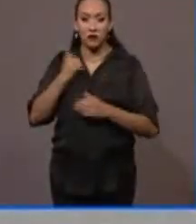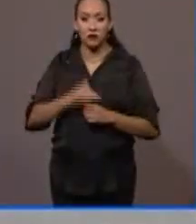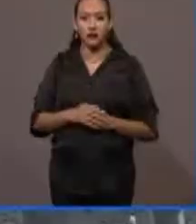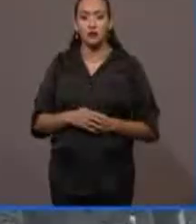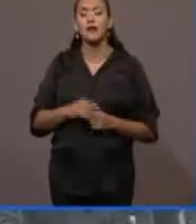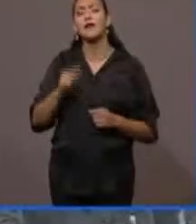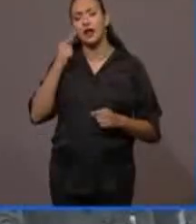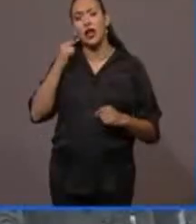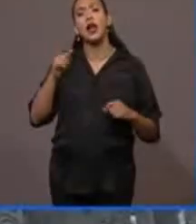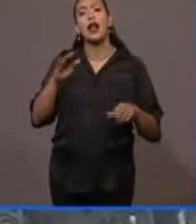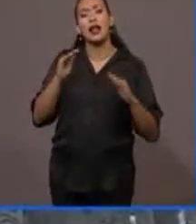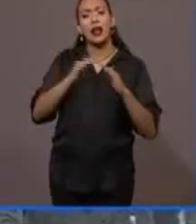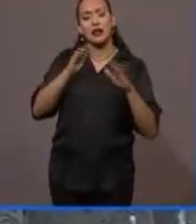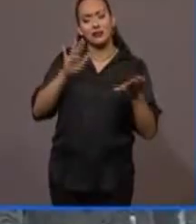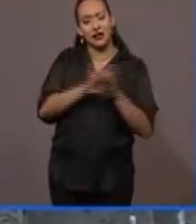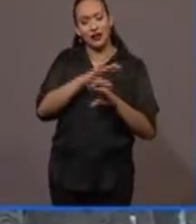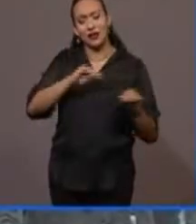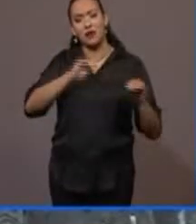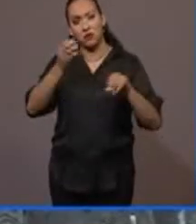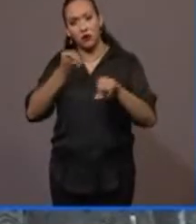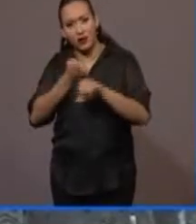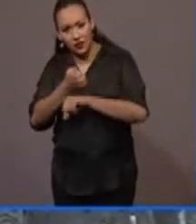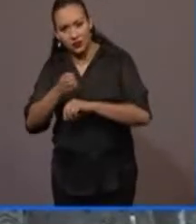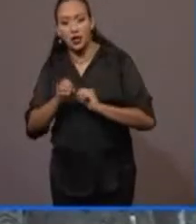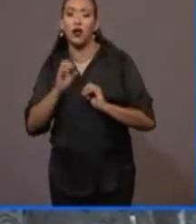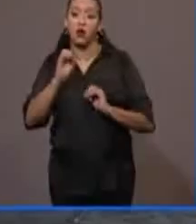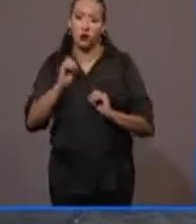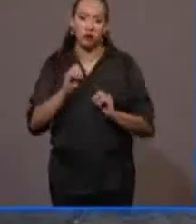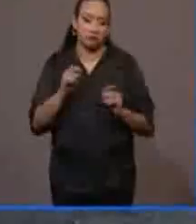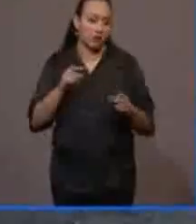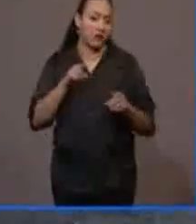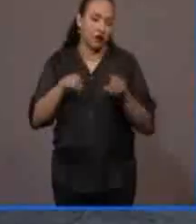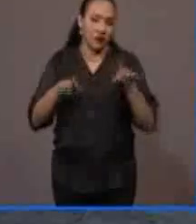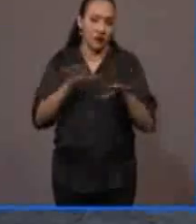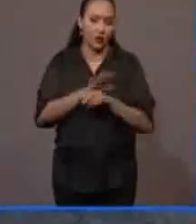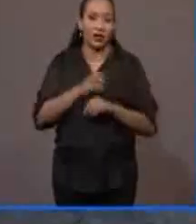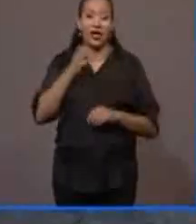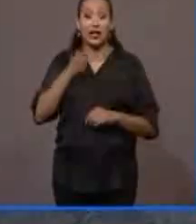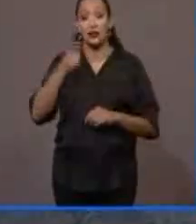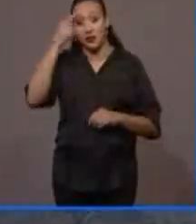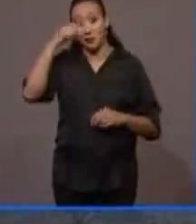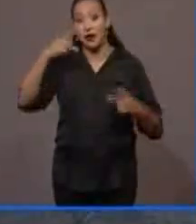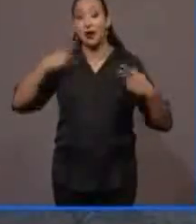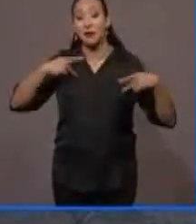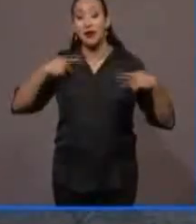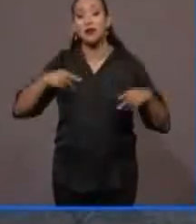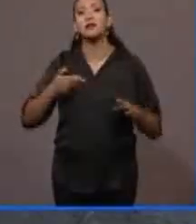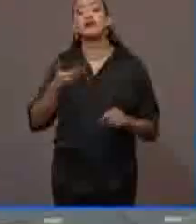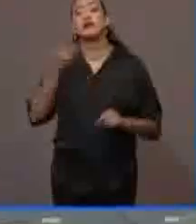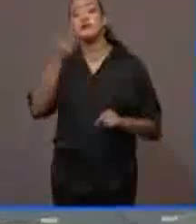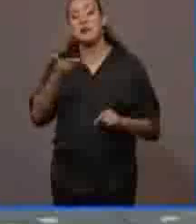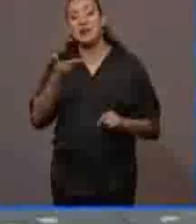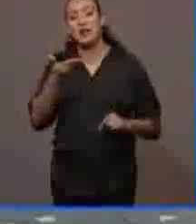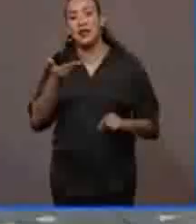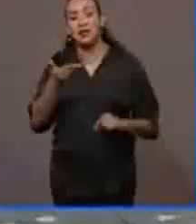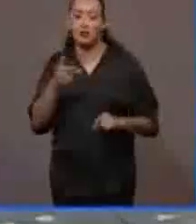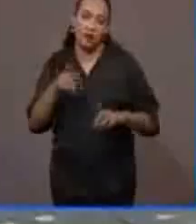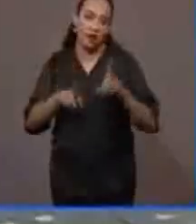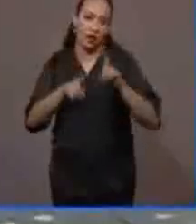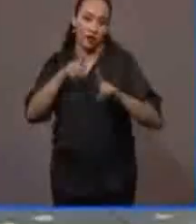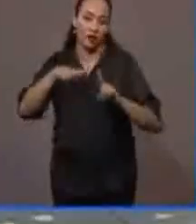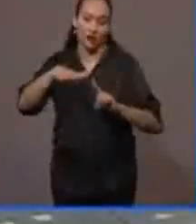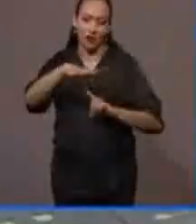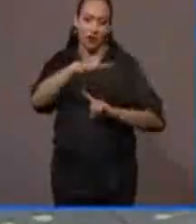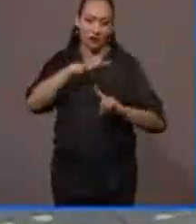de hogar de otro estado o a otro, según se explicó, obedece a los ciudadanos que requiere debido a su